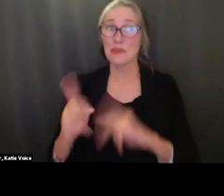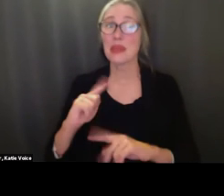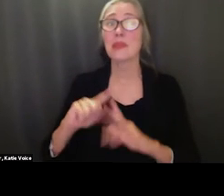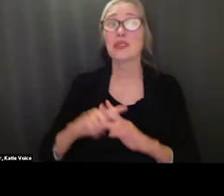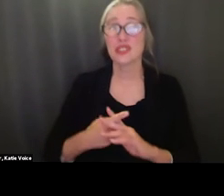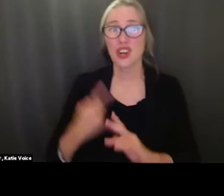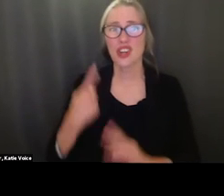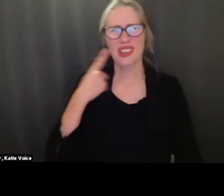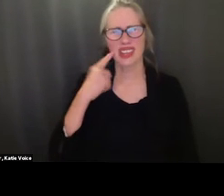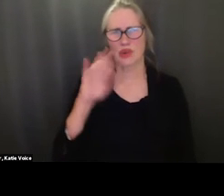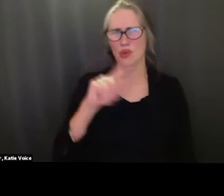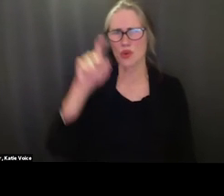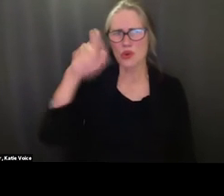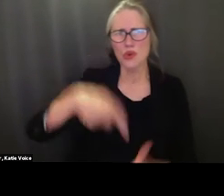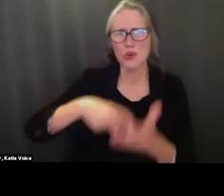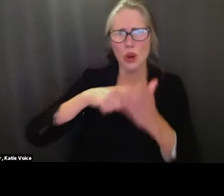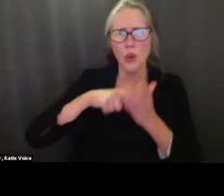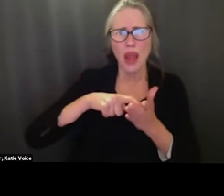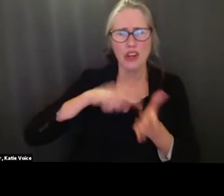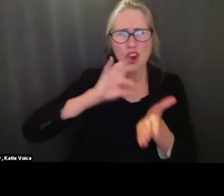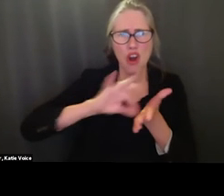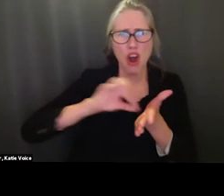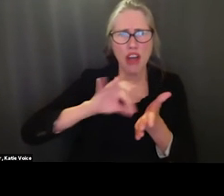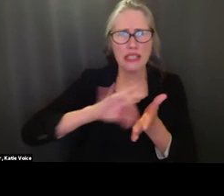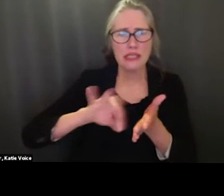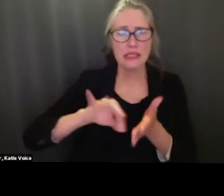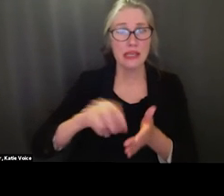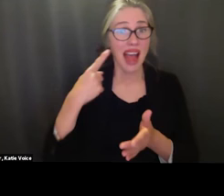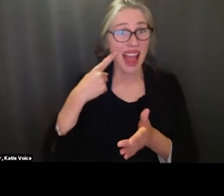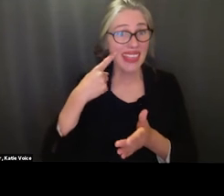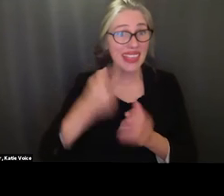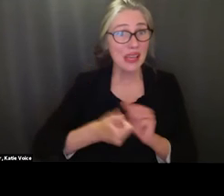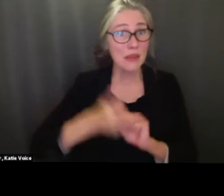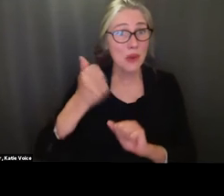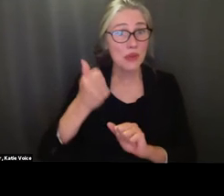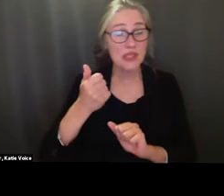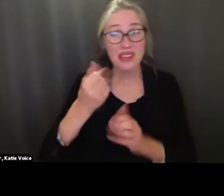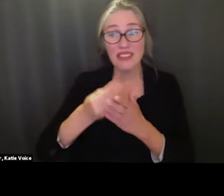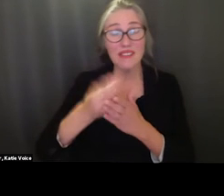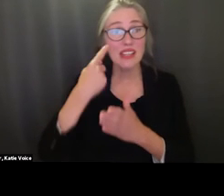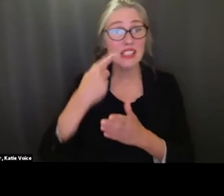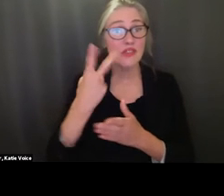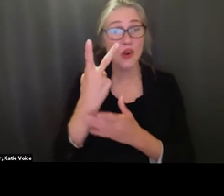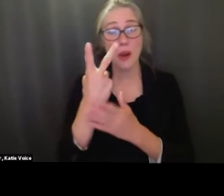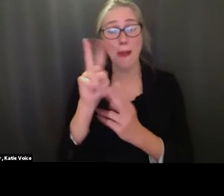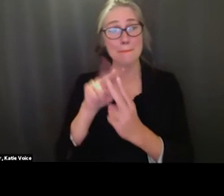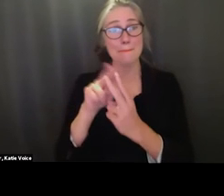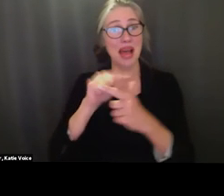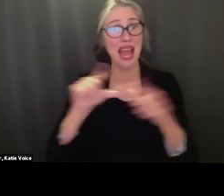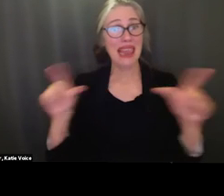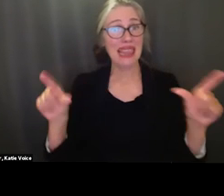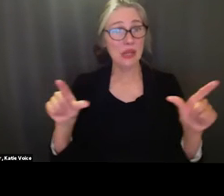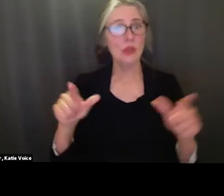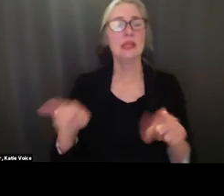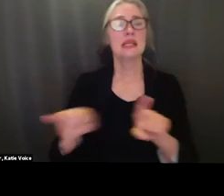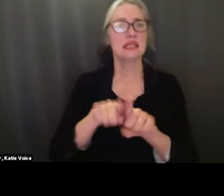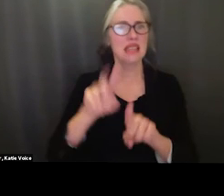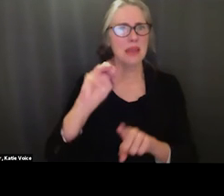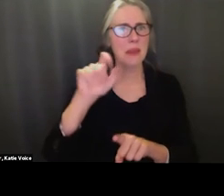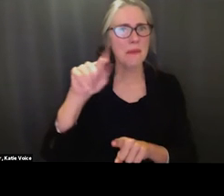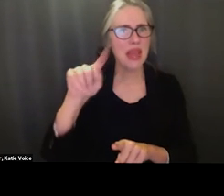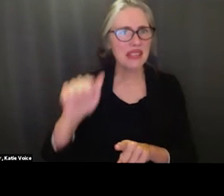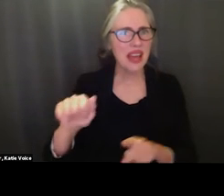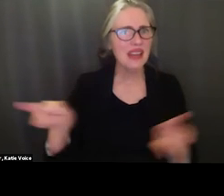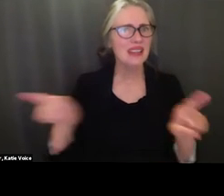de una auditoría de FICMAT. Estos fondos del LCAP son para la educación bilingüe, mismo programa, que